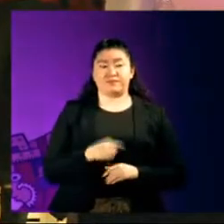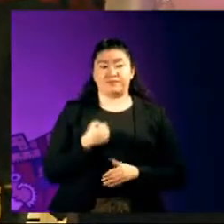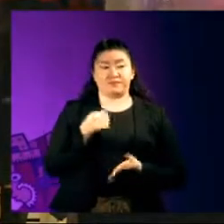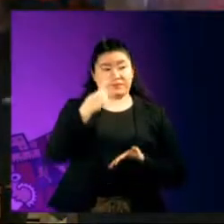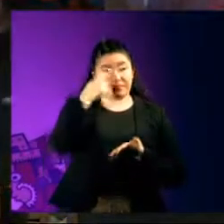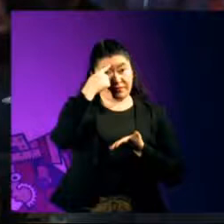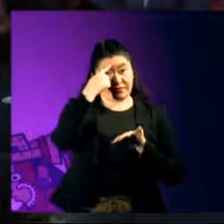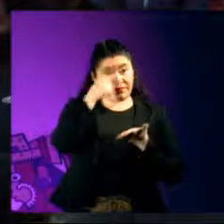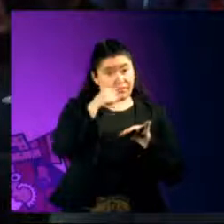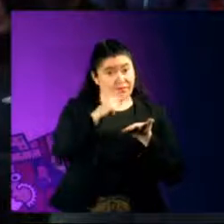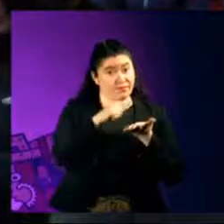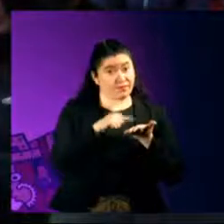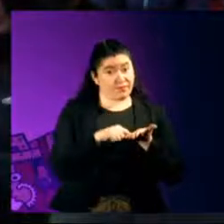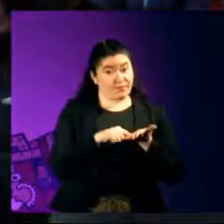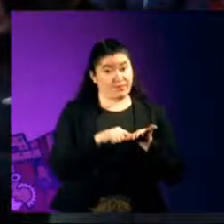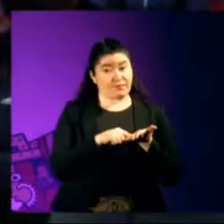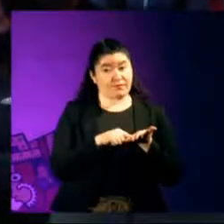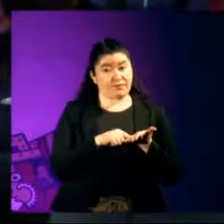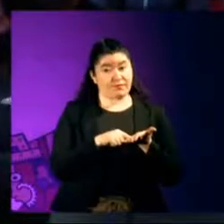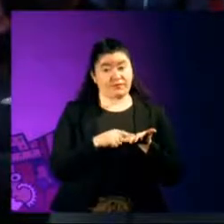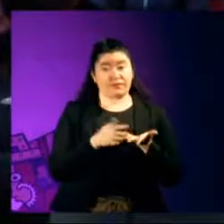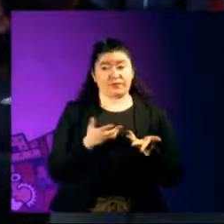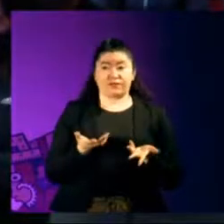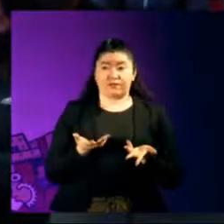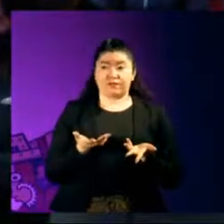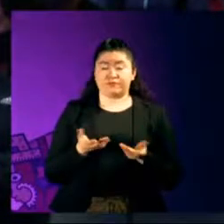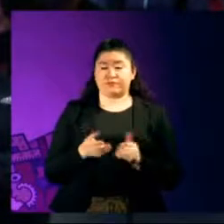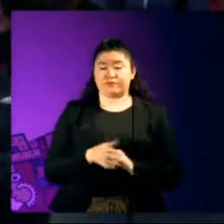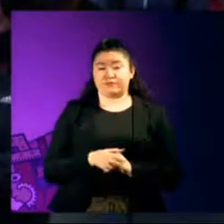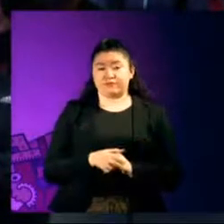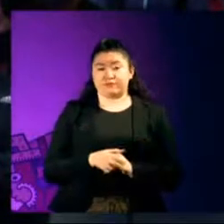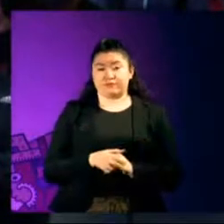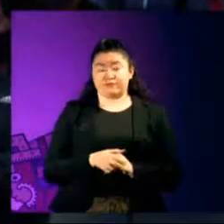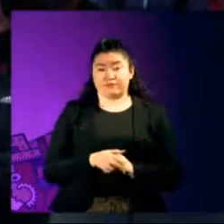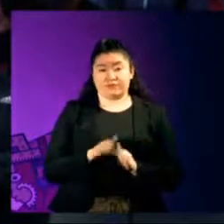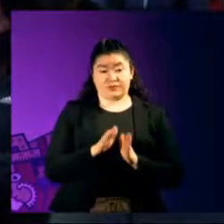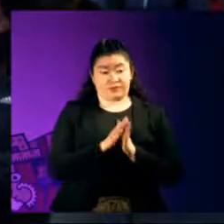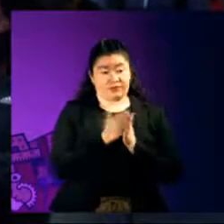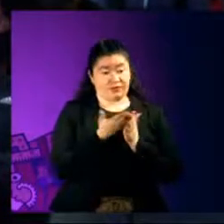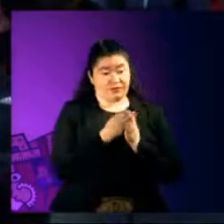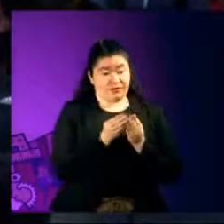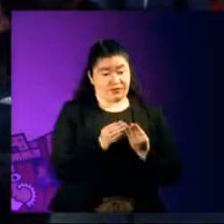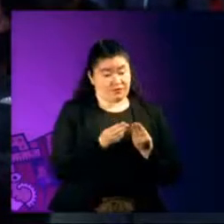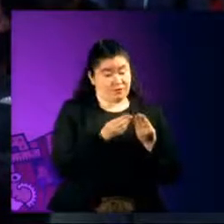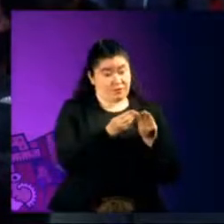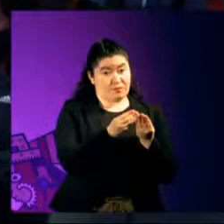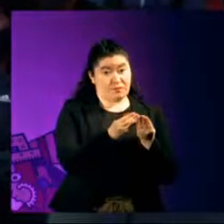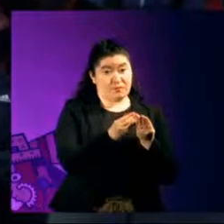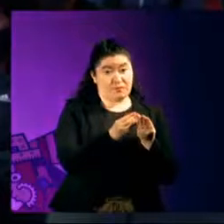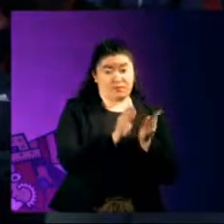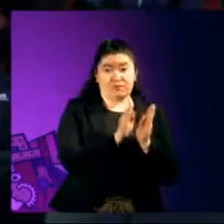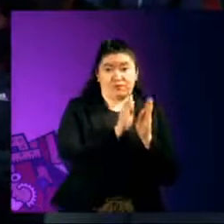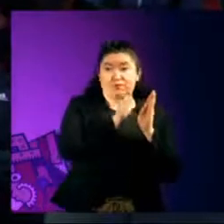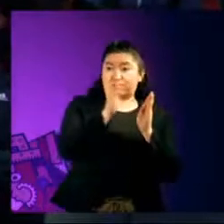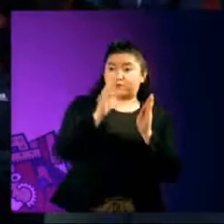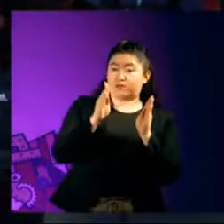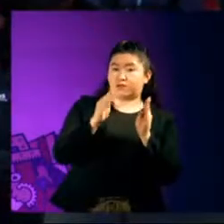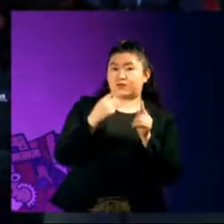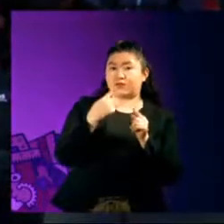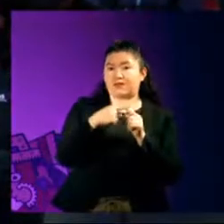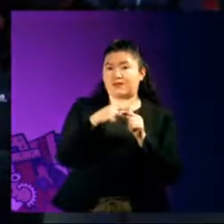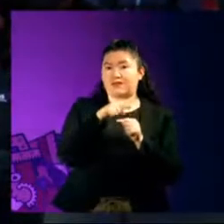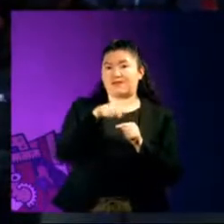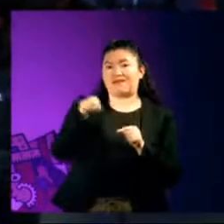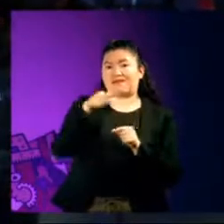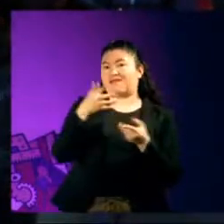quien quien debería de colocar mi libro en su en su librero esos son los